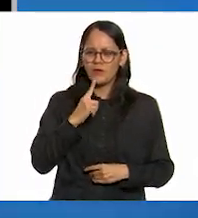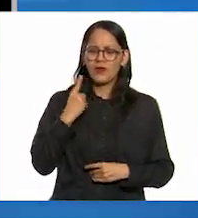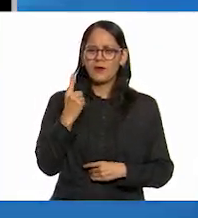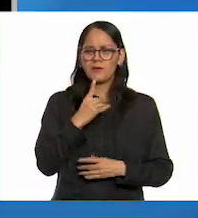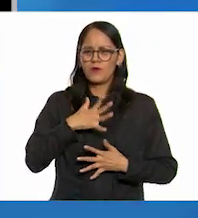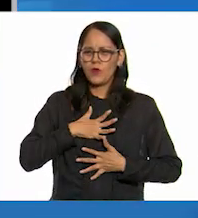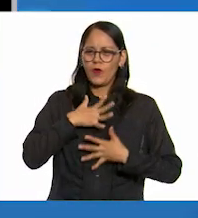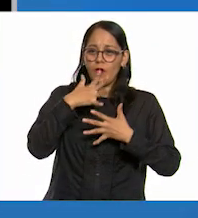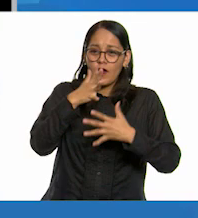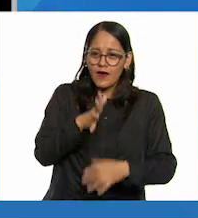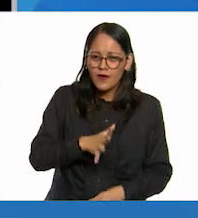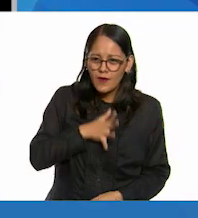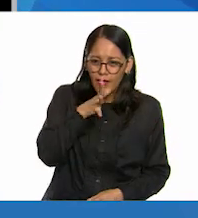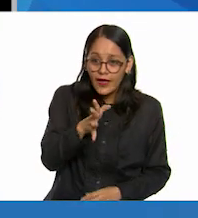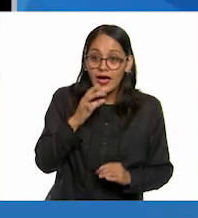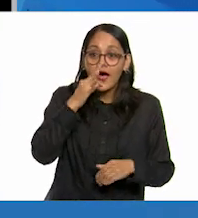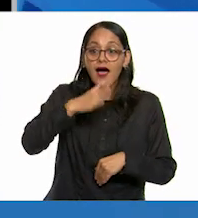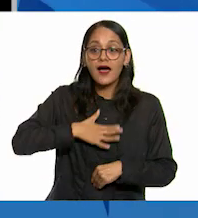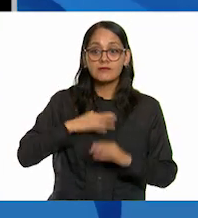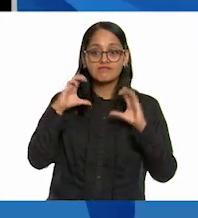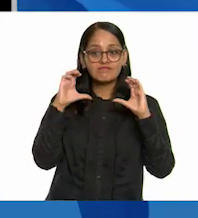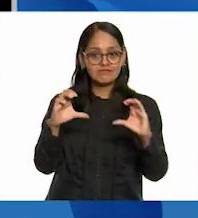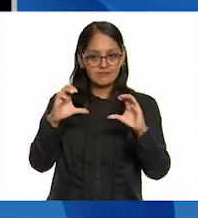nos advierte, ten cuidado.